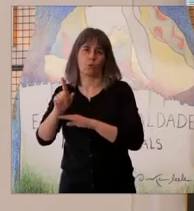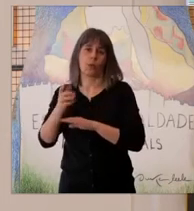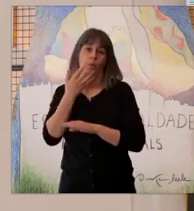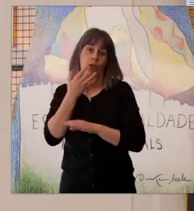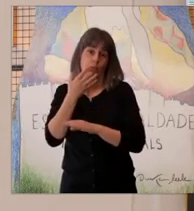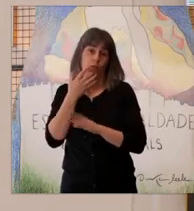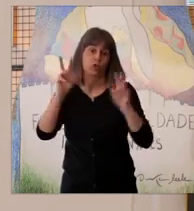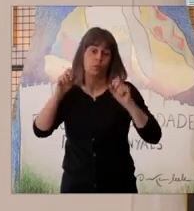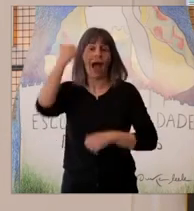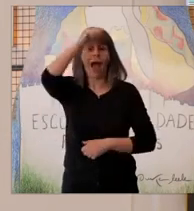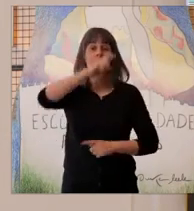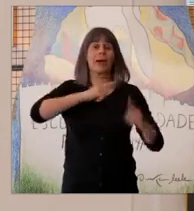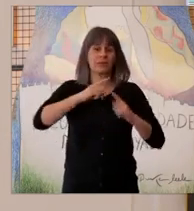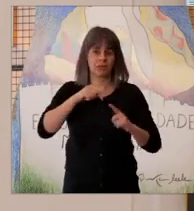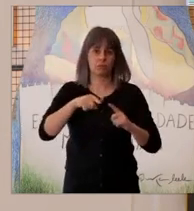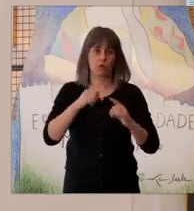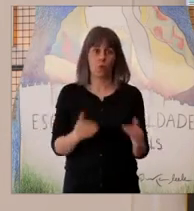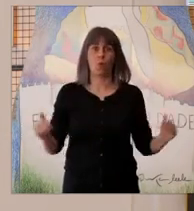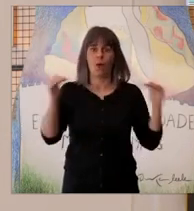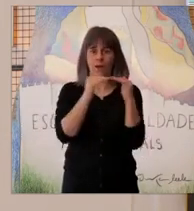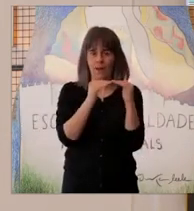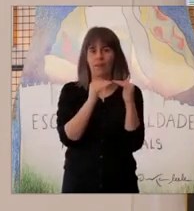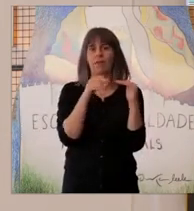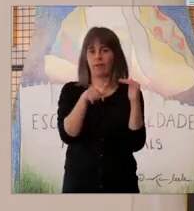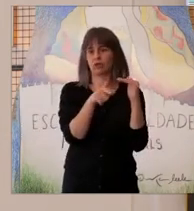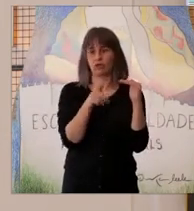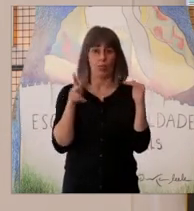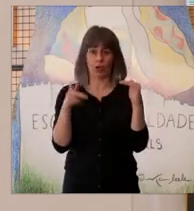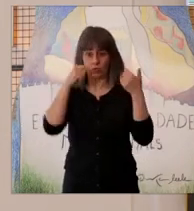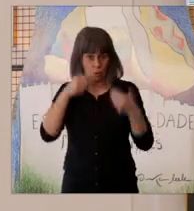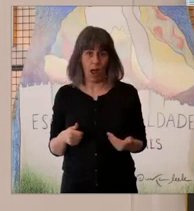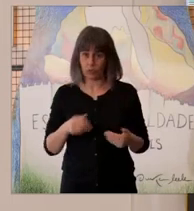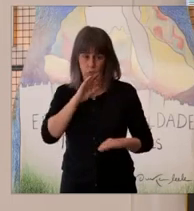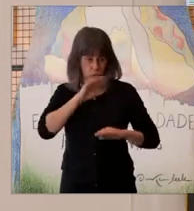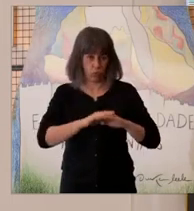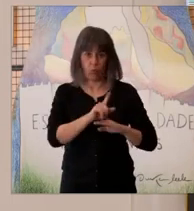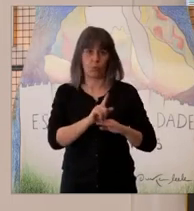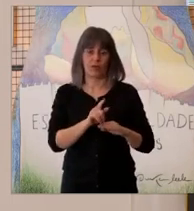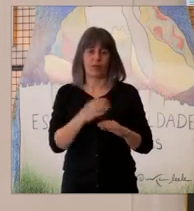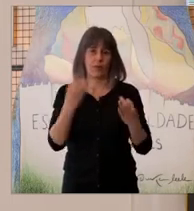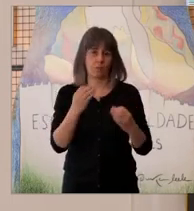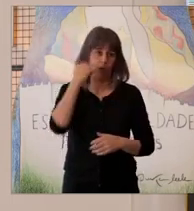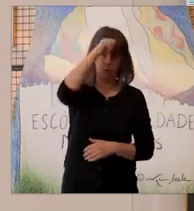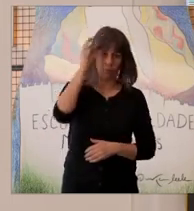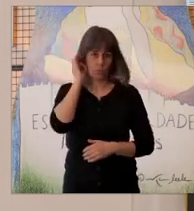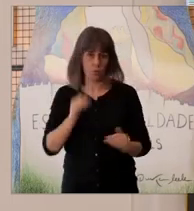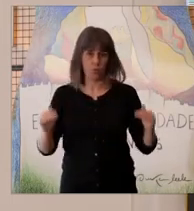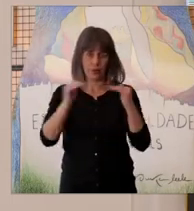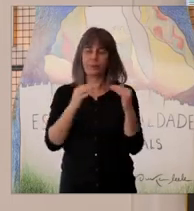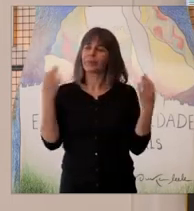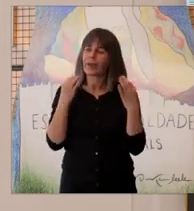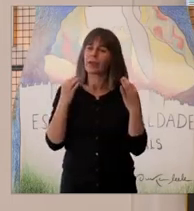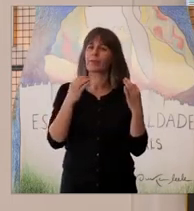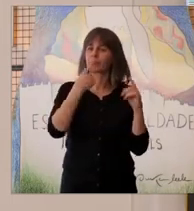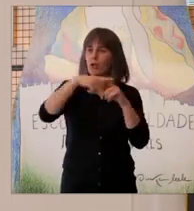entre seres humanos en este caso entre hombres y mujeres y que lo denunciara además y si es posible denunciarlo por la vía